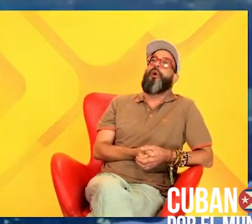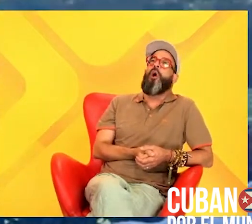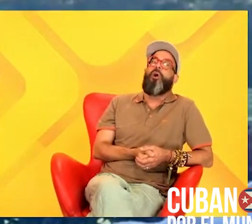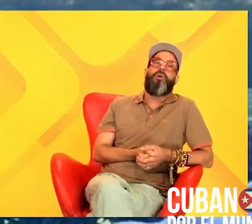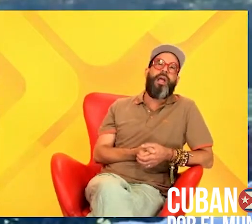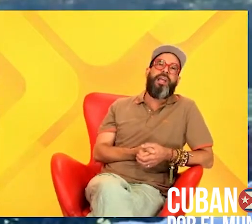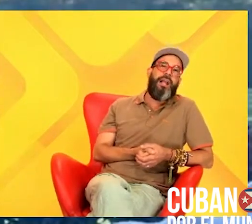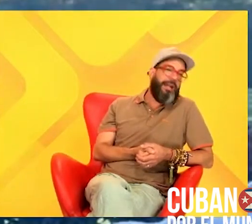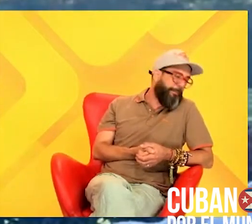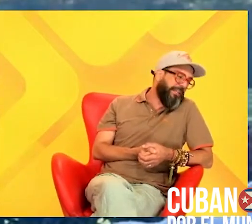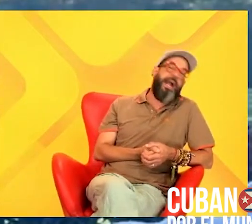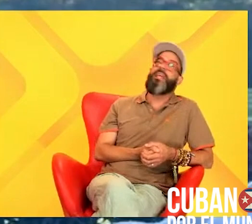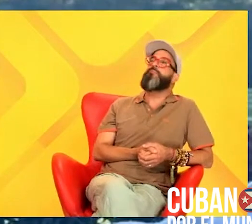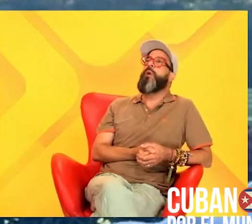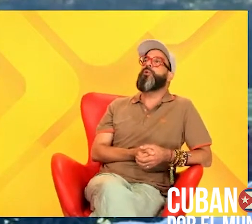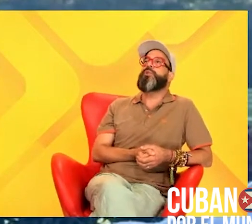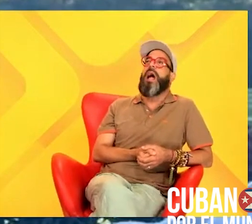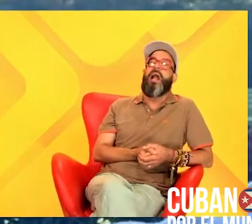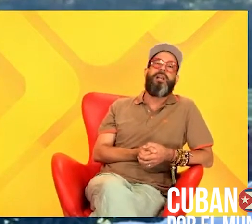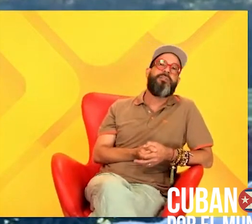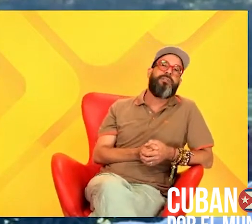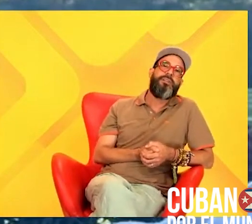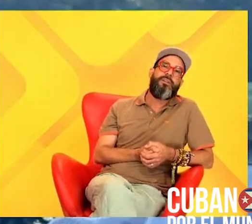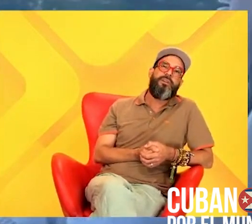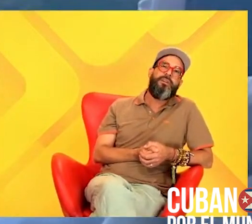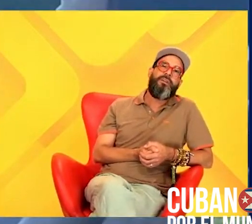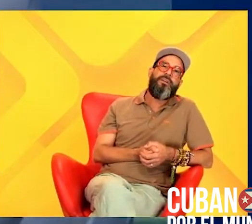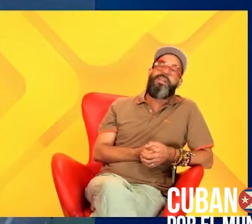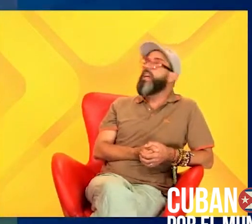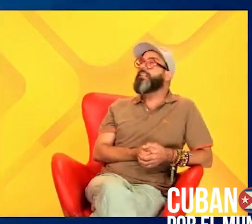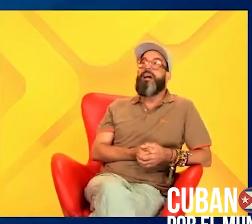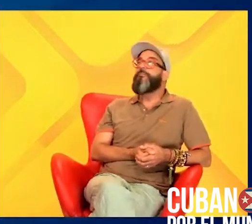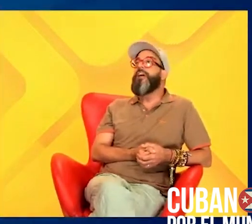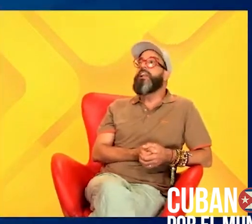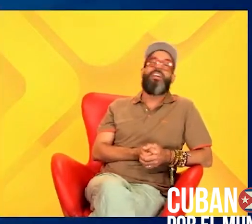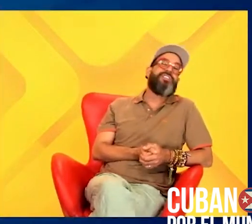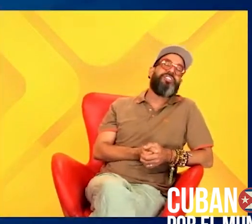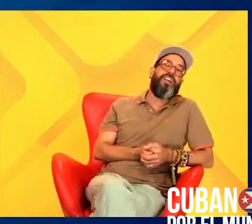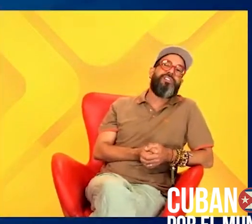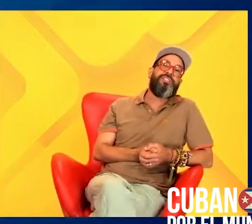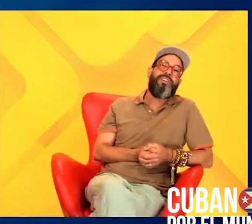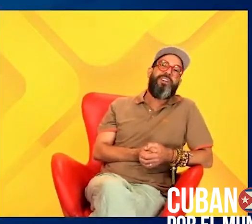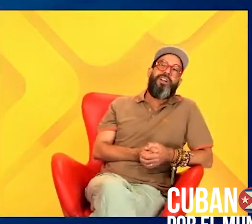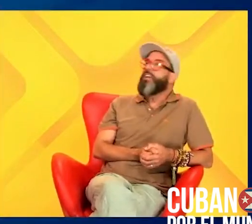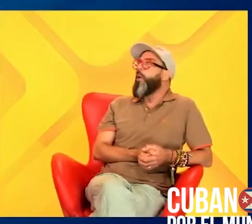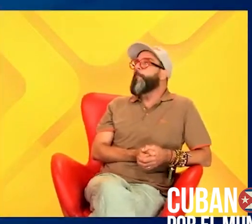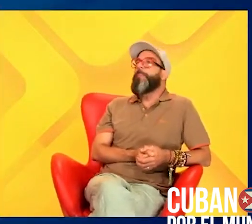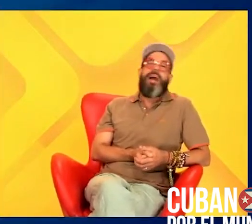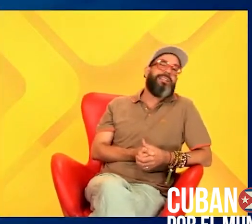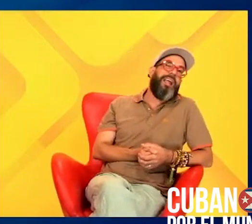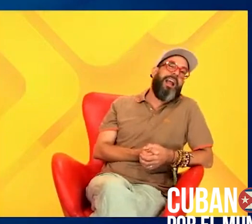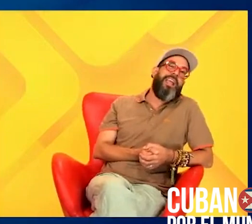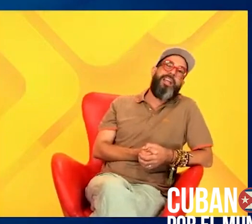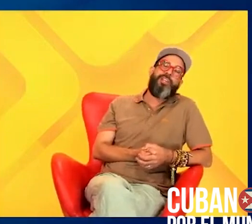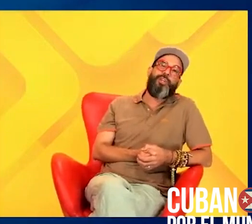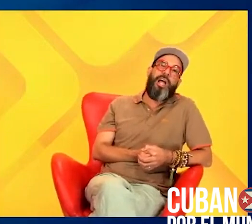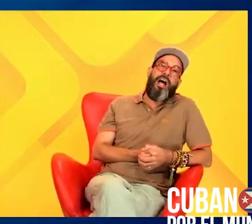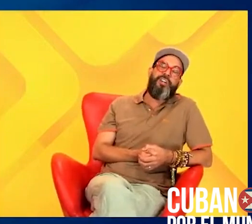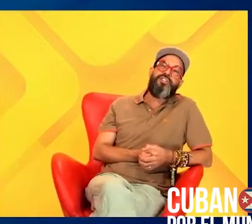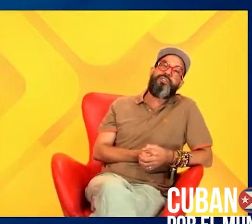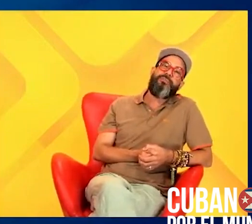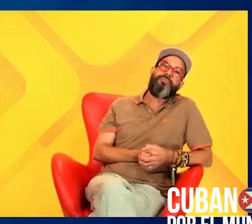que triunfó en el capitalismo brutal y están felices y comparten